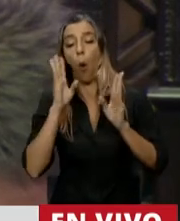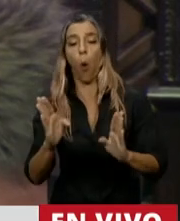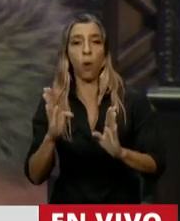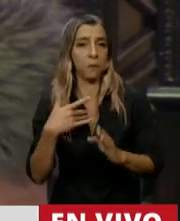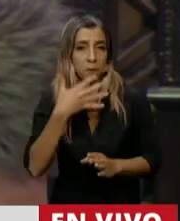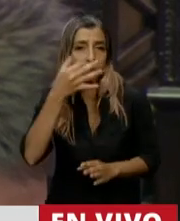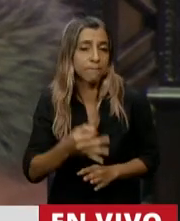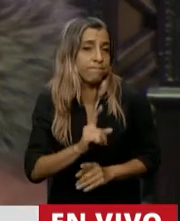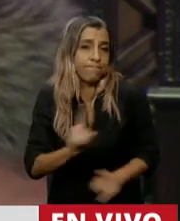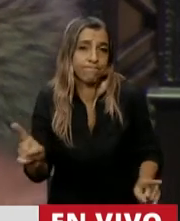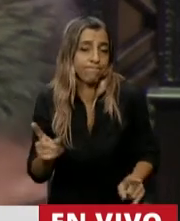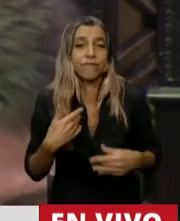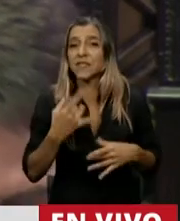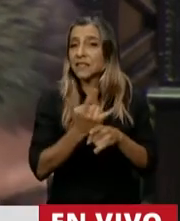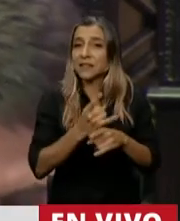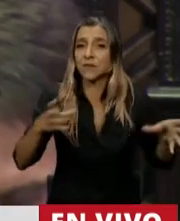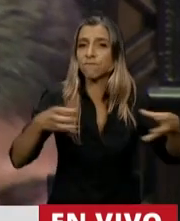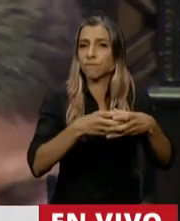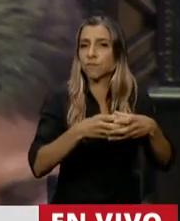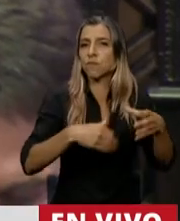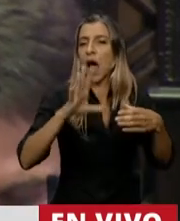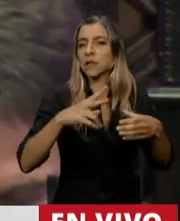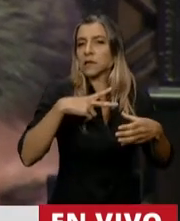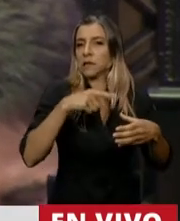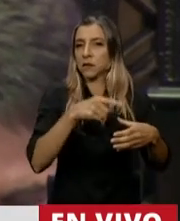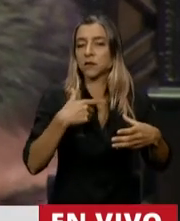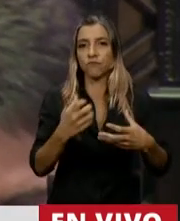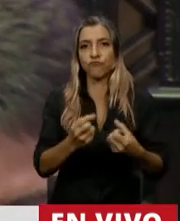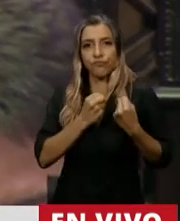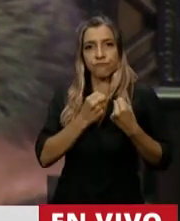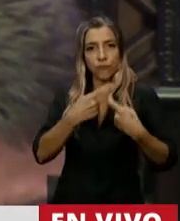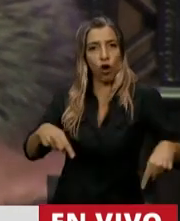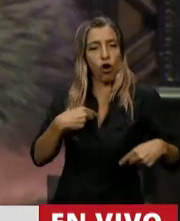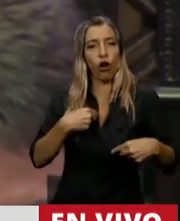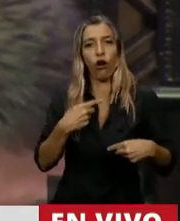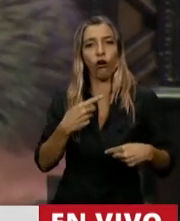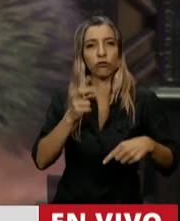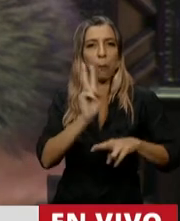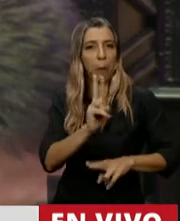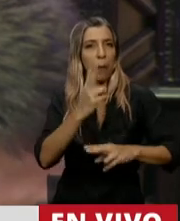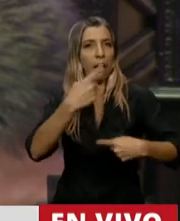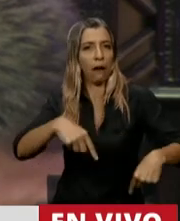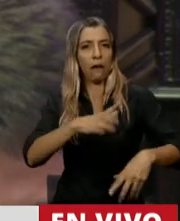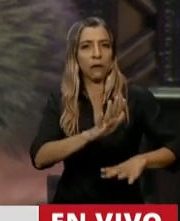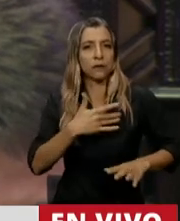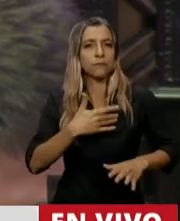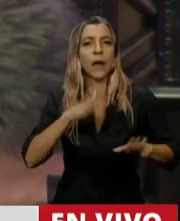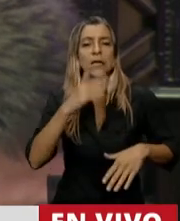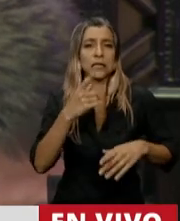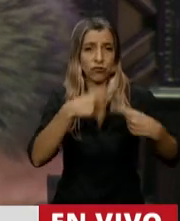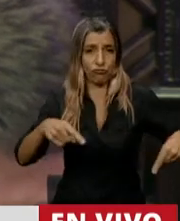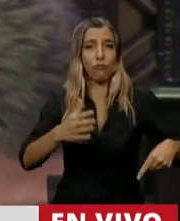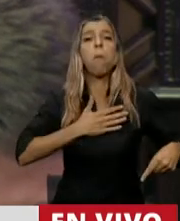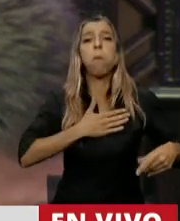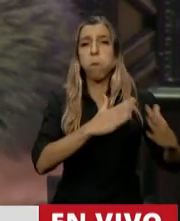privilegiado, la élite del poder, que concentraba para sí no solamente todos los privilegios, sino toda la propiedad. Y